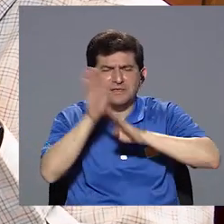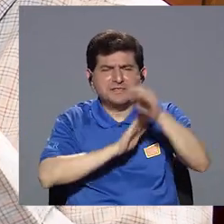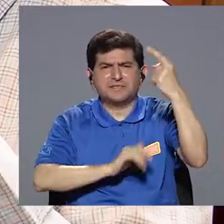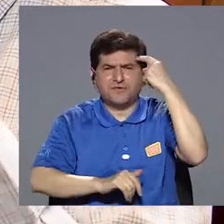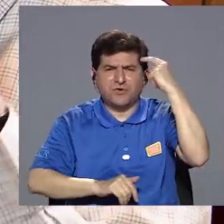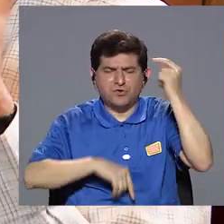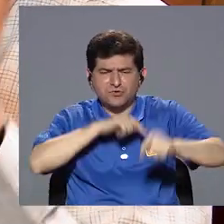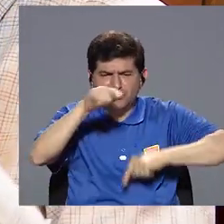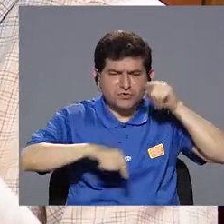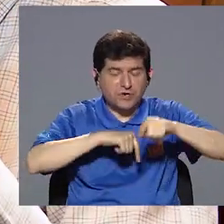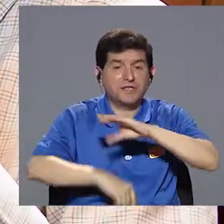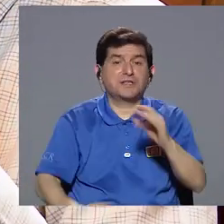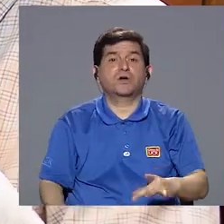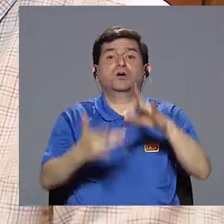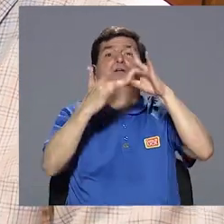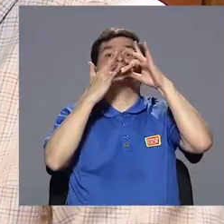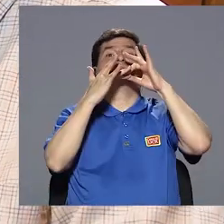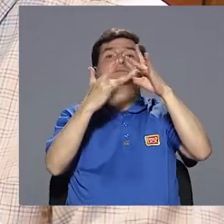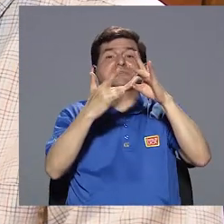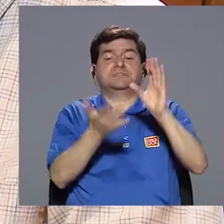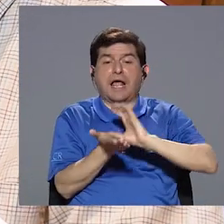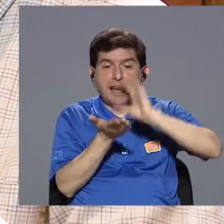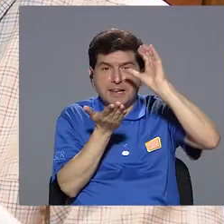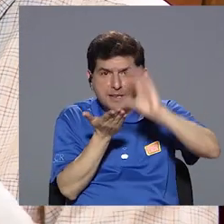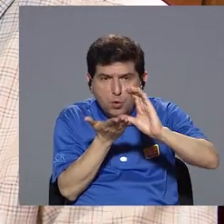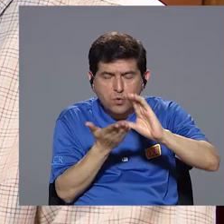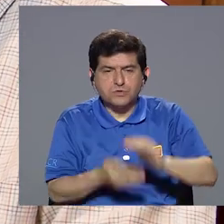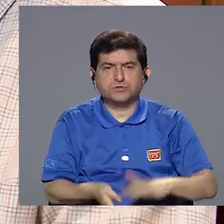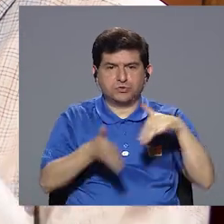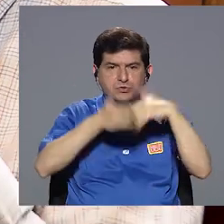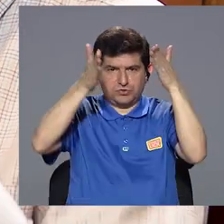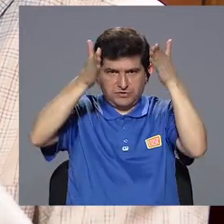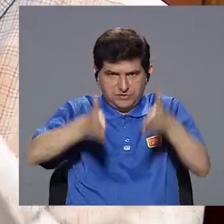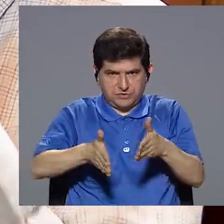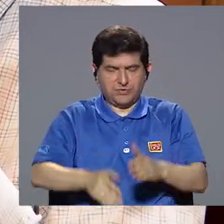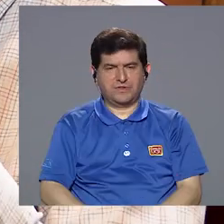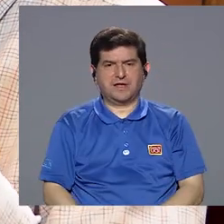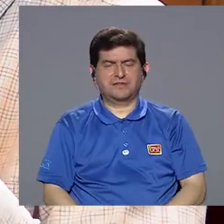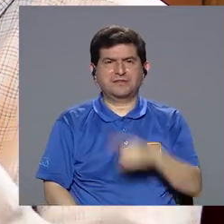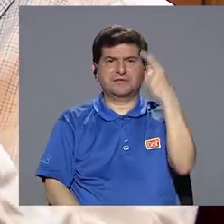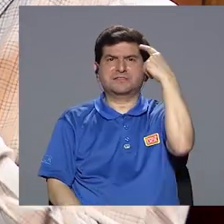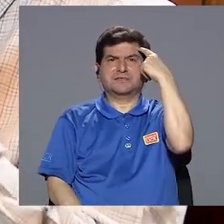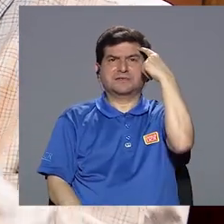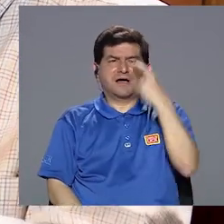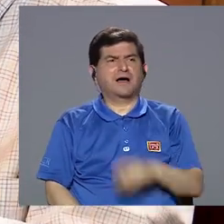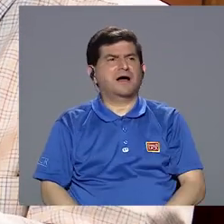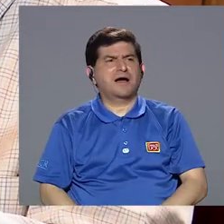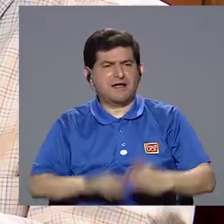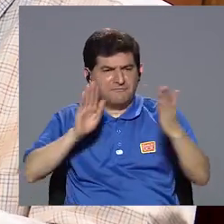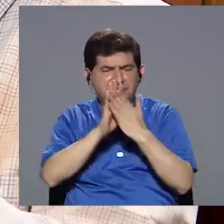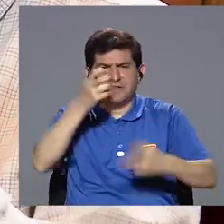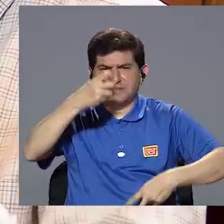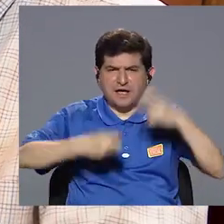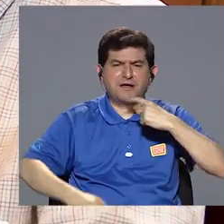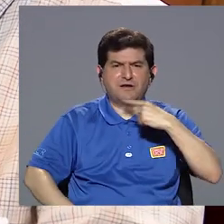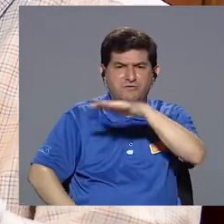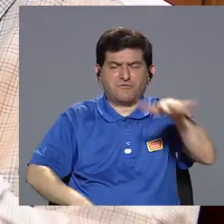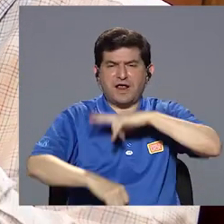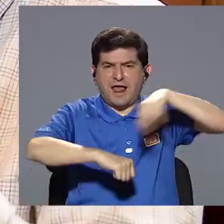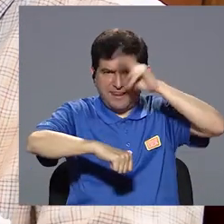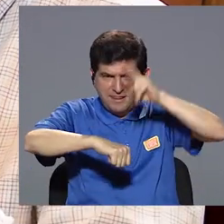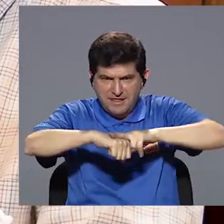permitan el desarrollo del pensamiento crítico y sobre todo cursos que coloquen a los estudiantes de cara a la problemática